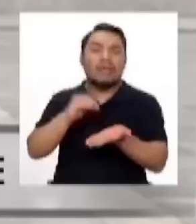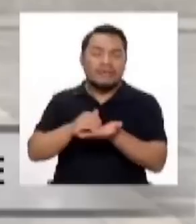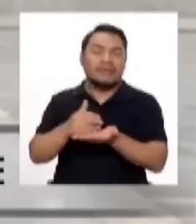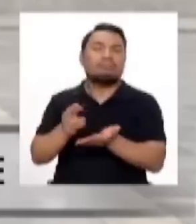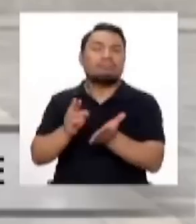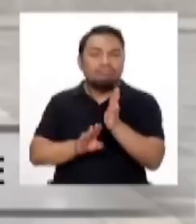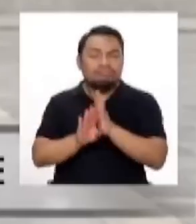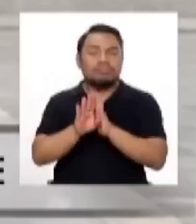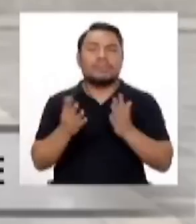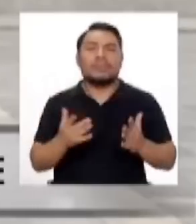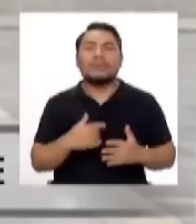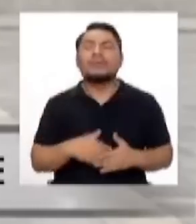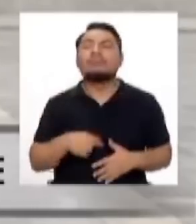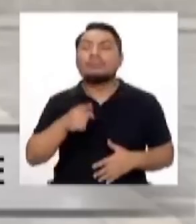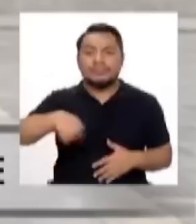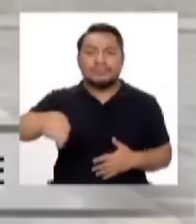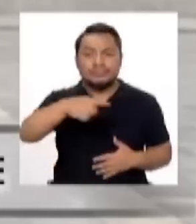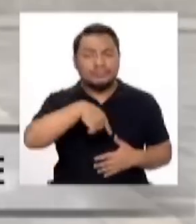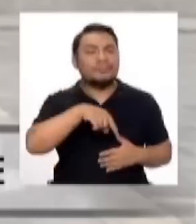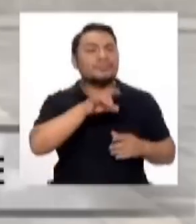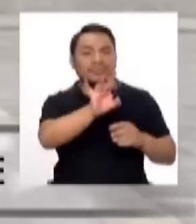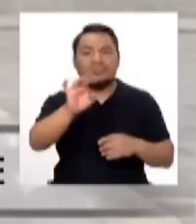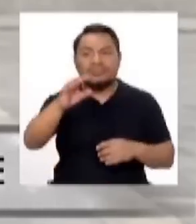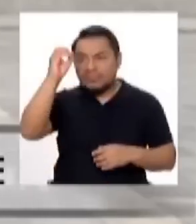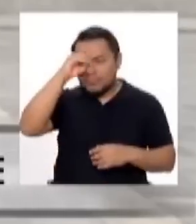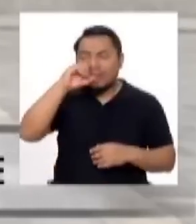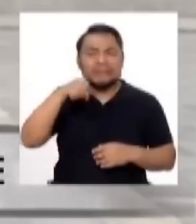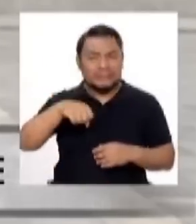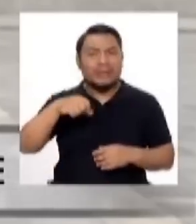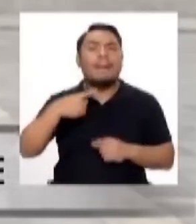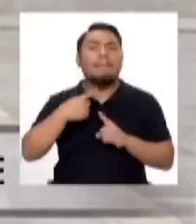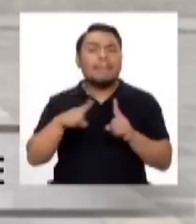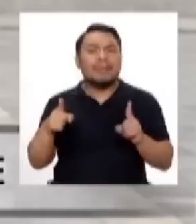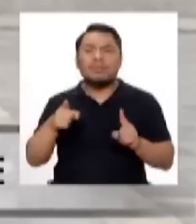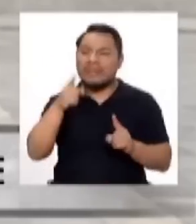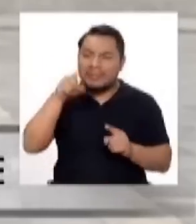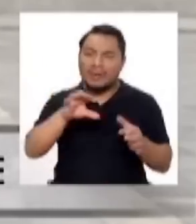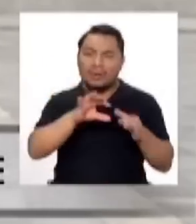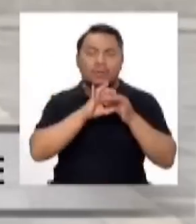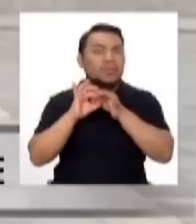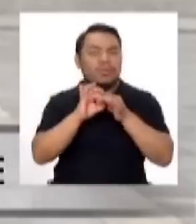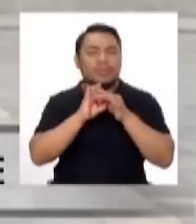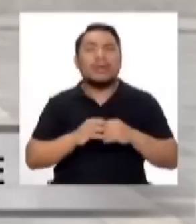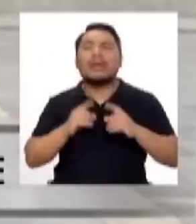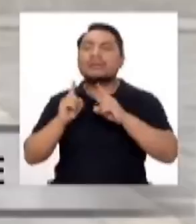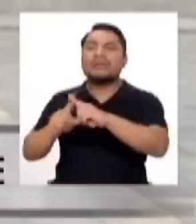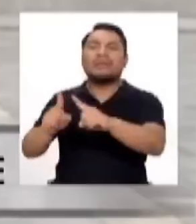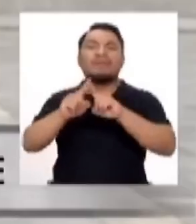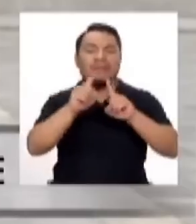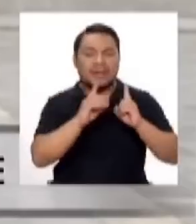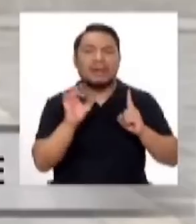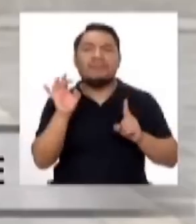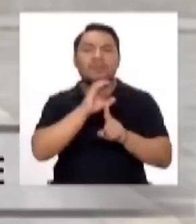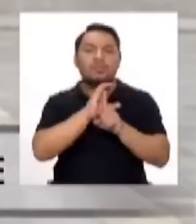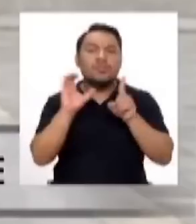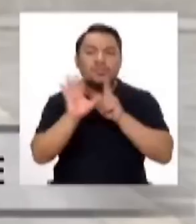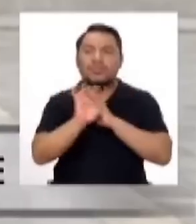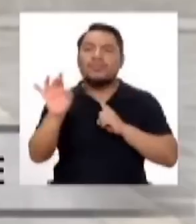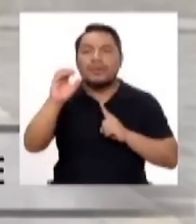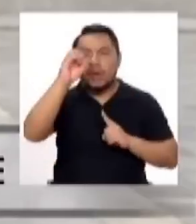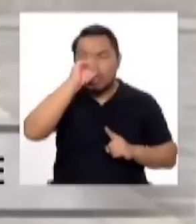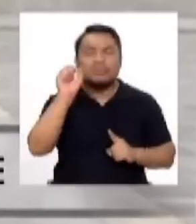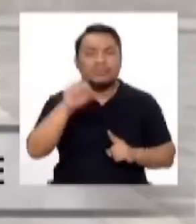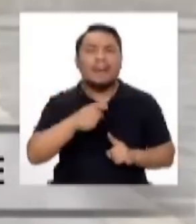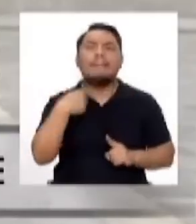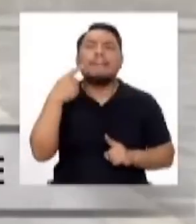reconocernos distintos pero unidos en una gran nación, con sus matices, con su geografía y sus culturas, pero unidos por esta